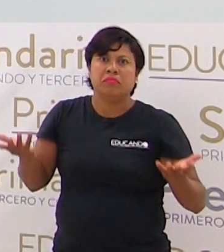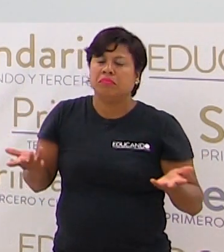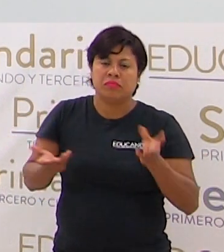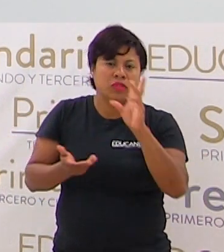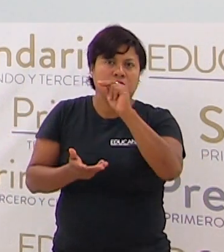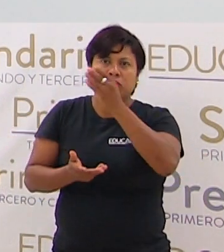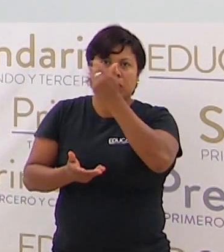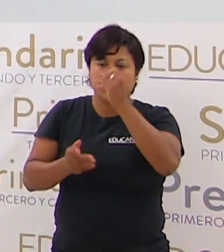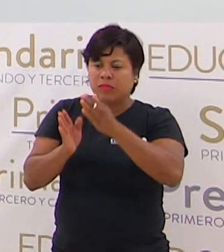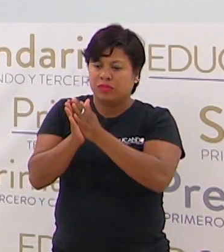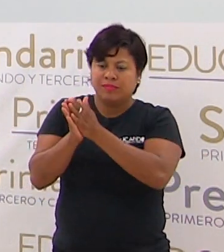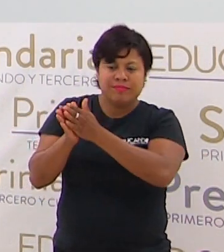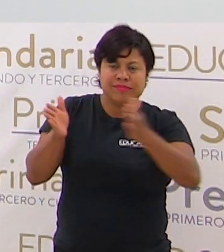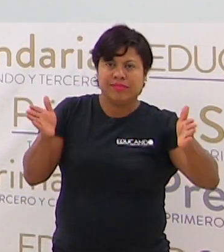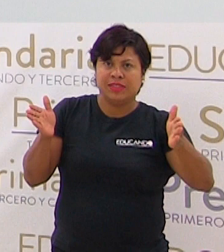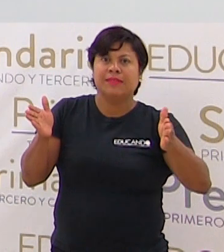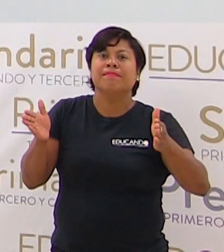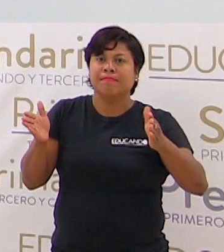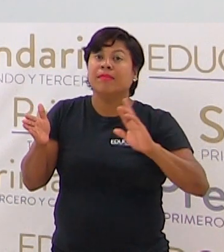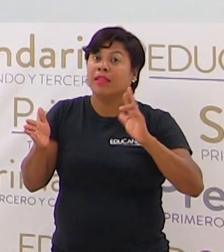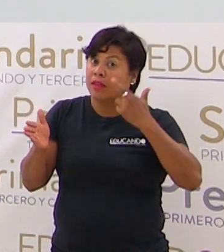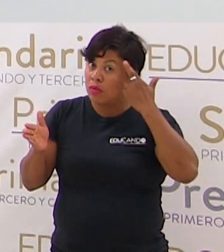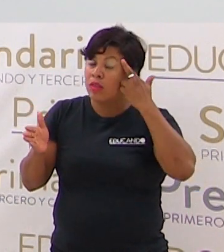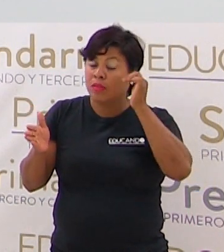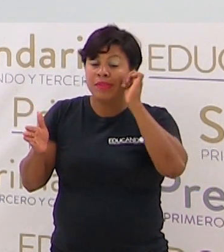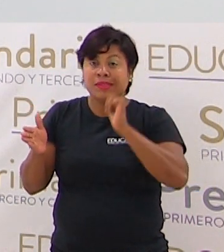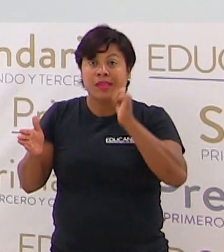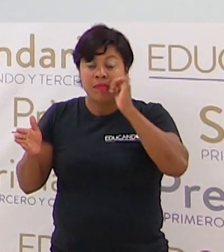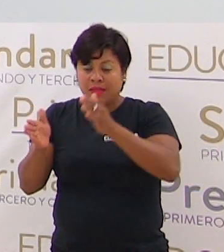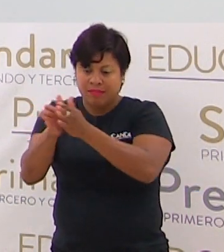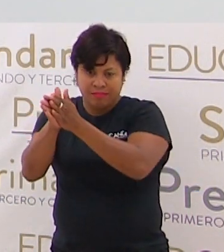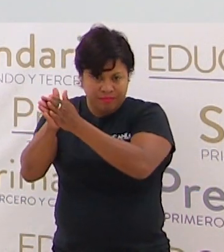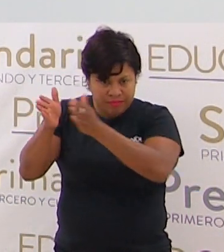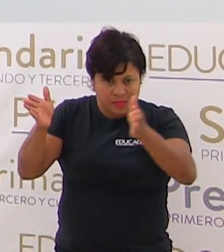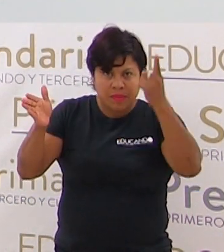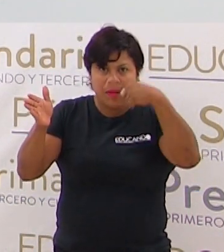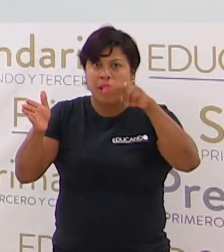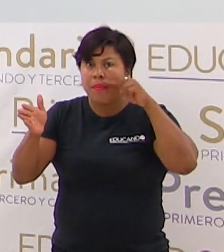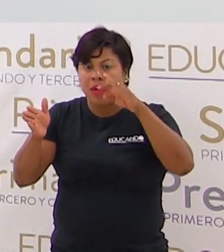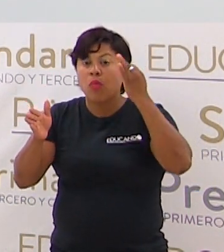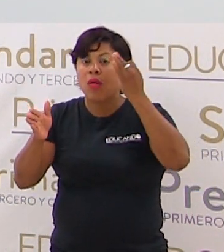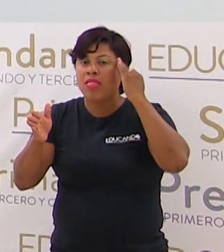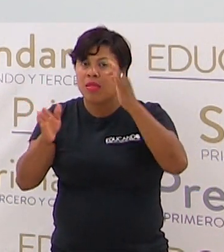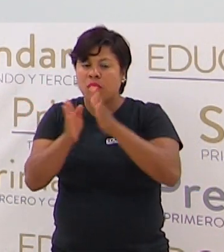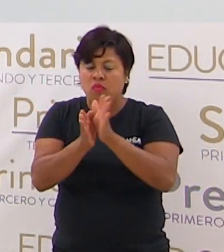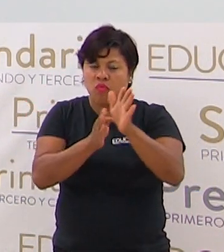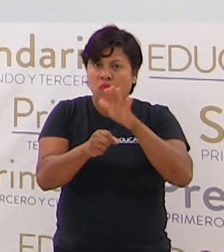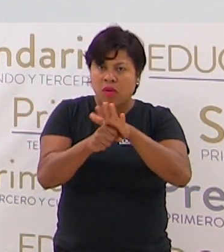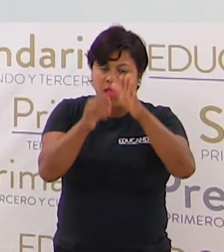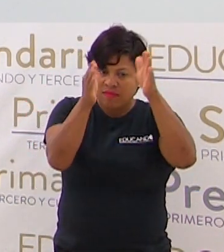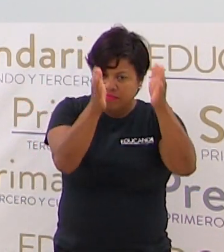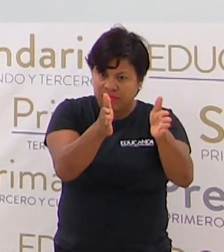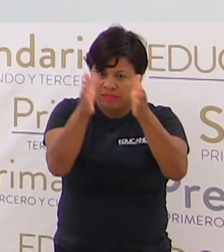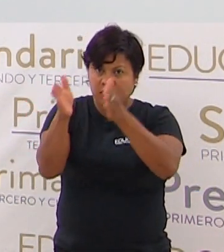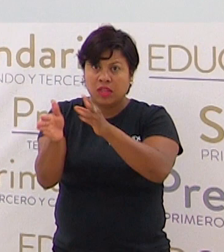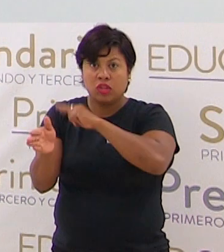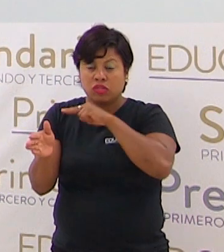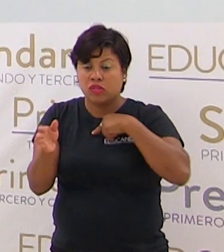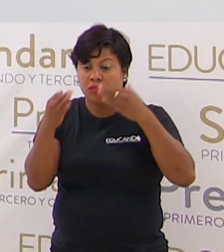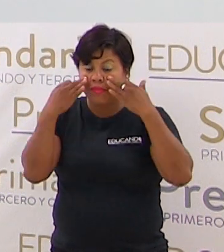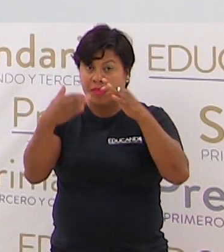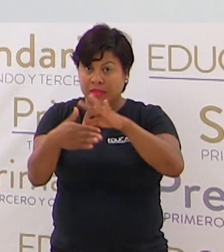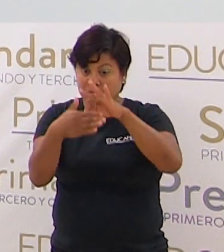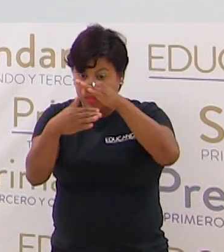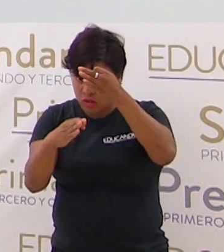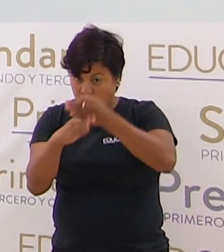definido en nuestra línea. Recordemos siempre la línea para definir, ¿bien? Si nosotros nos ubicamos en el presente,